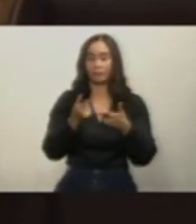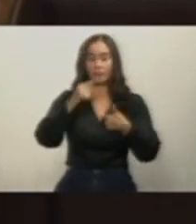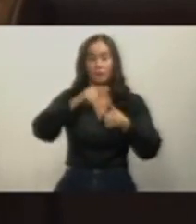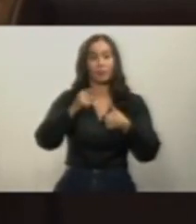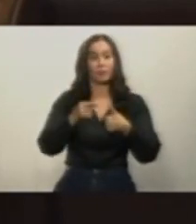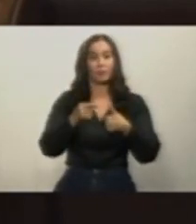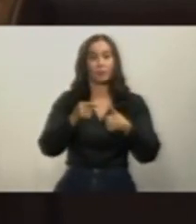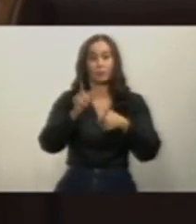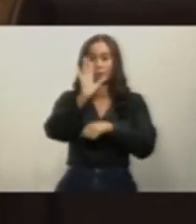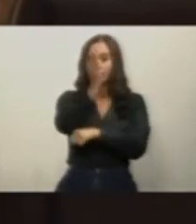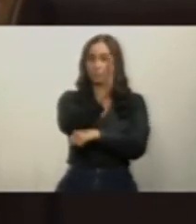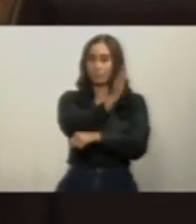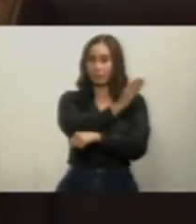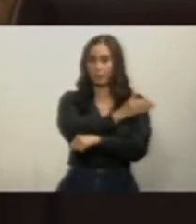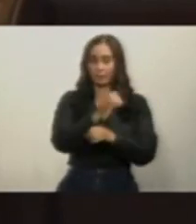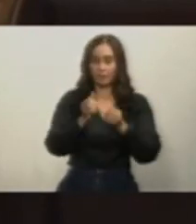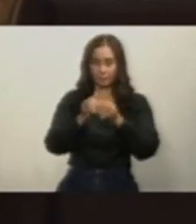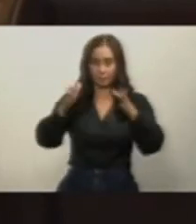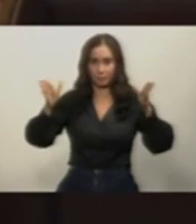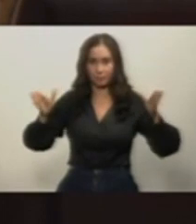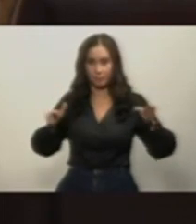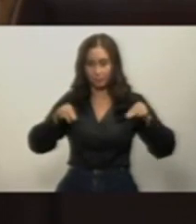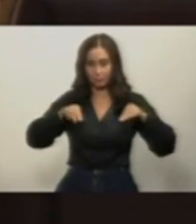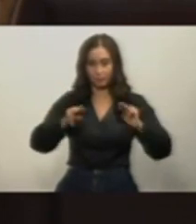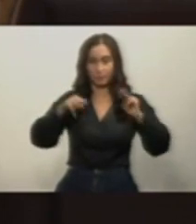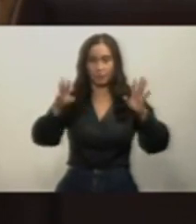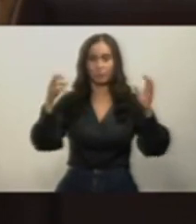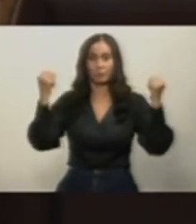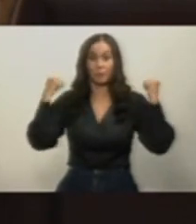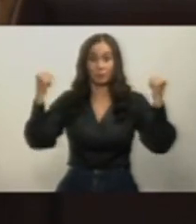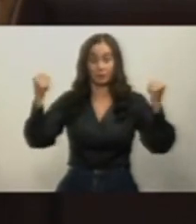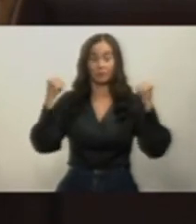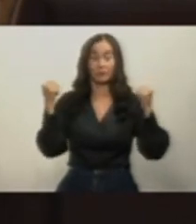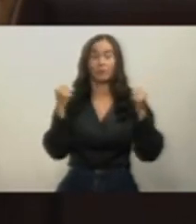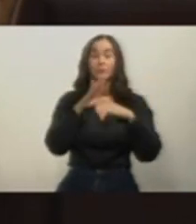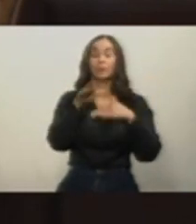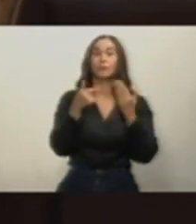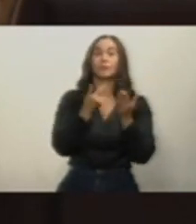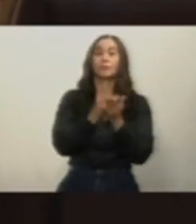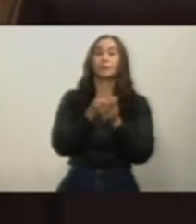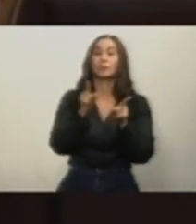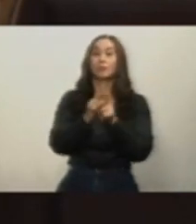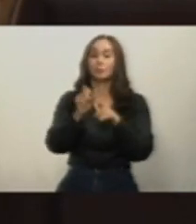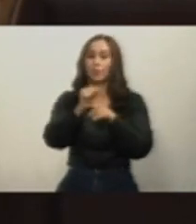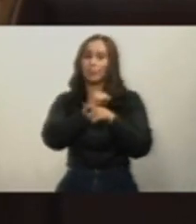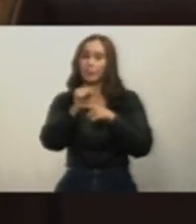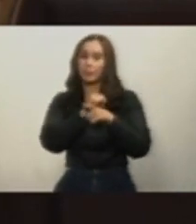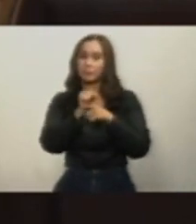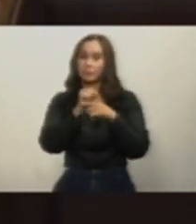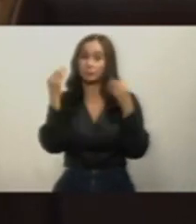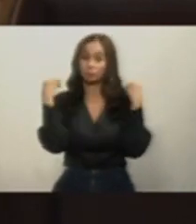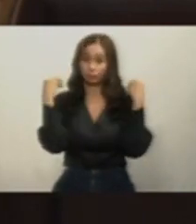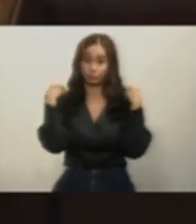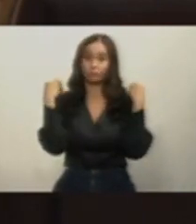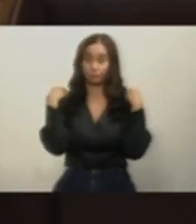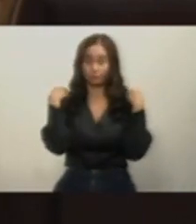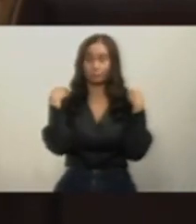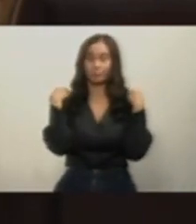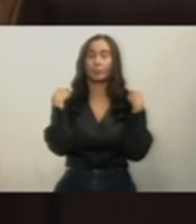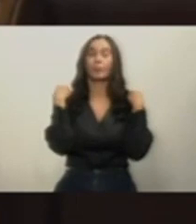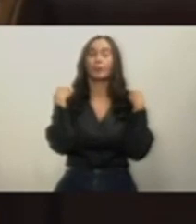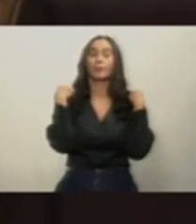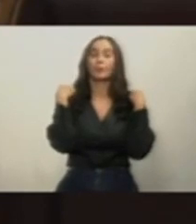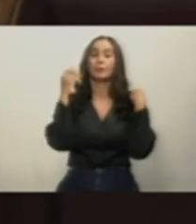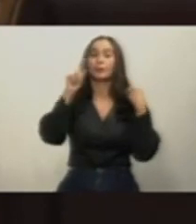parques malecones gimnasios y los dedicados a prácticas deportivas sólo con la